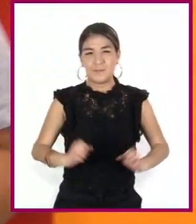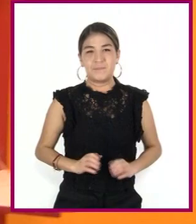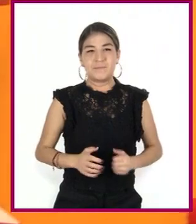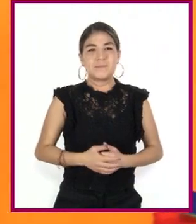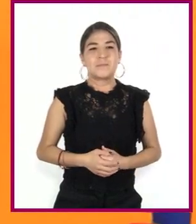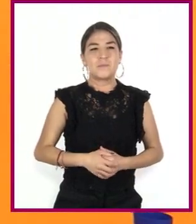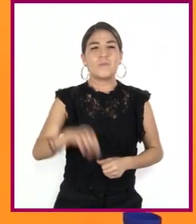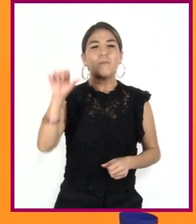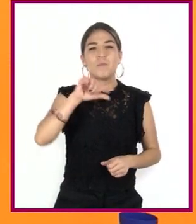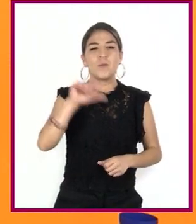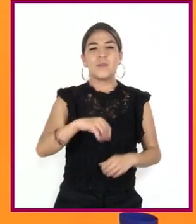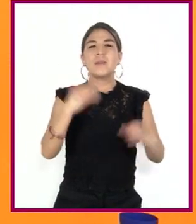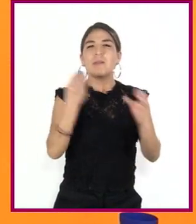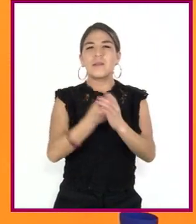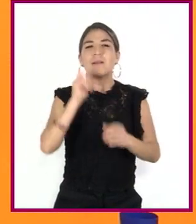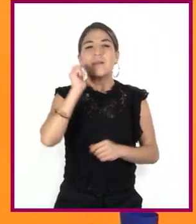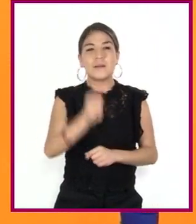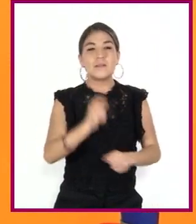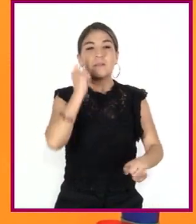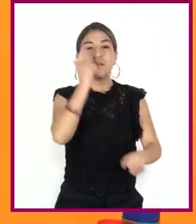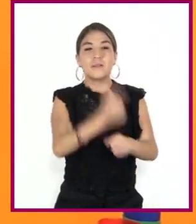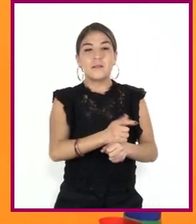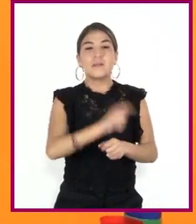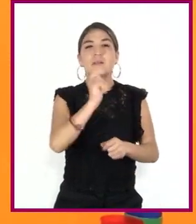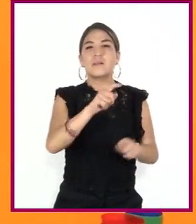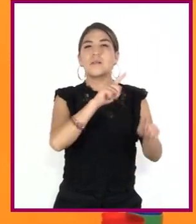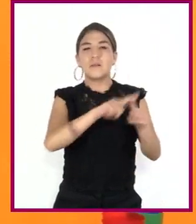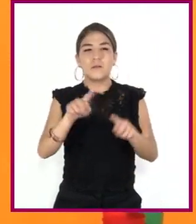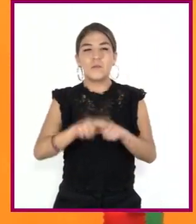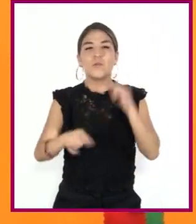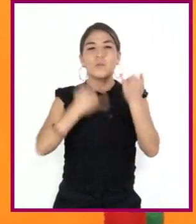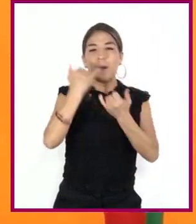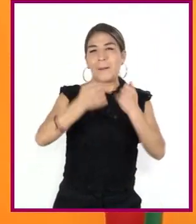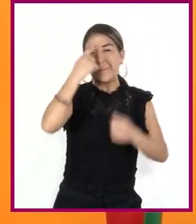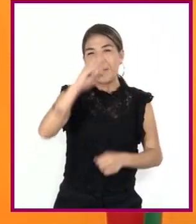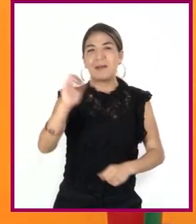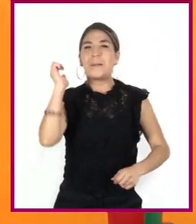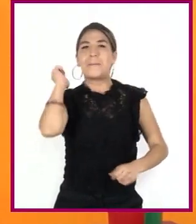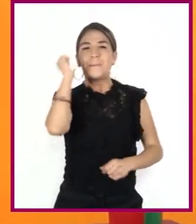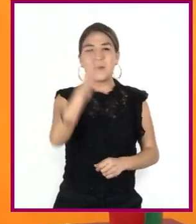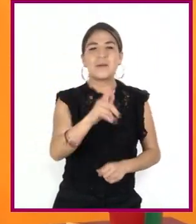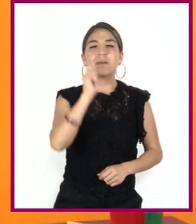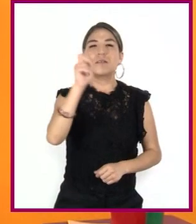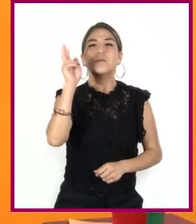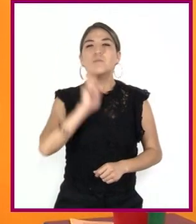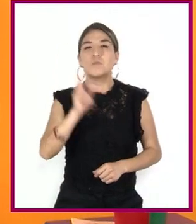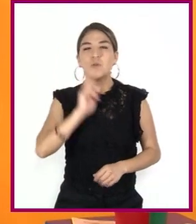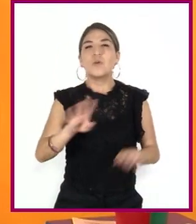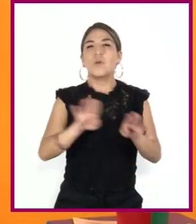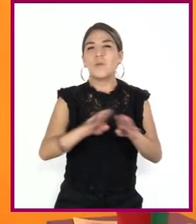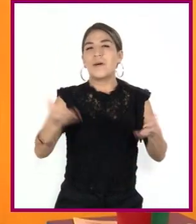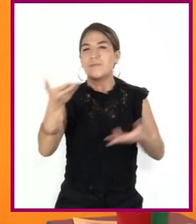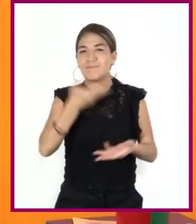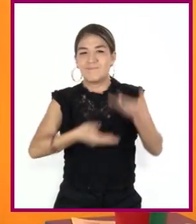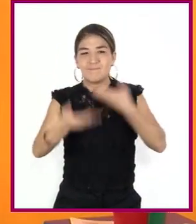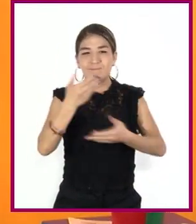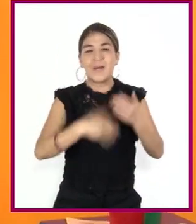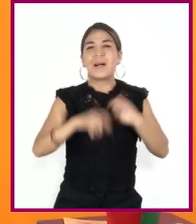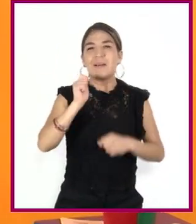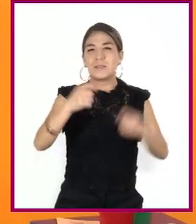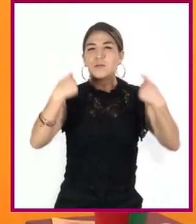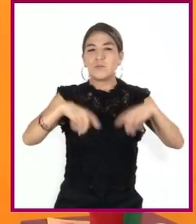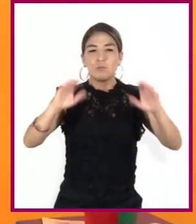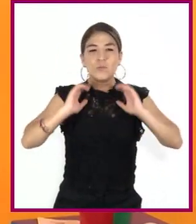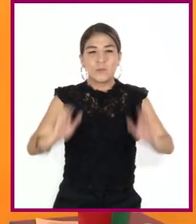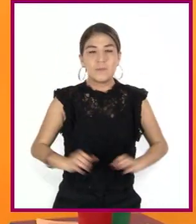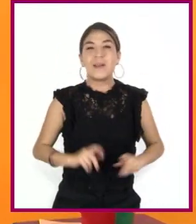El propósito de la sesión es identificar el campo del juego del béisbol, poniendo a prueba la interacción motriz, participando